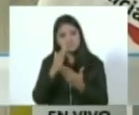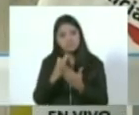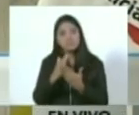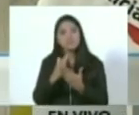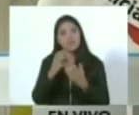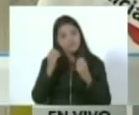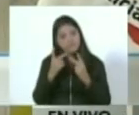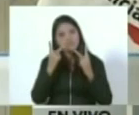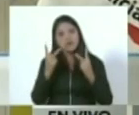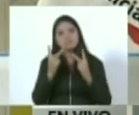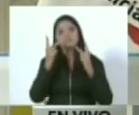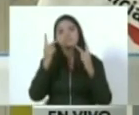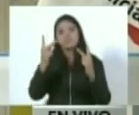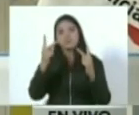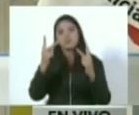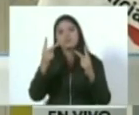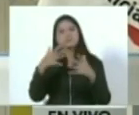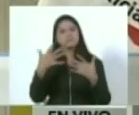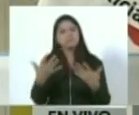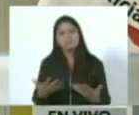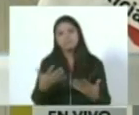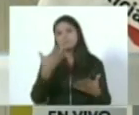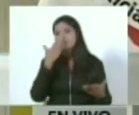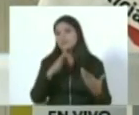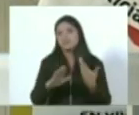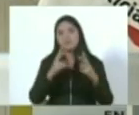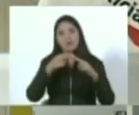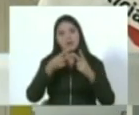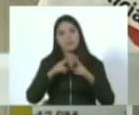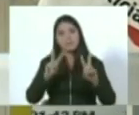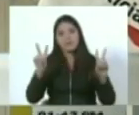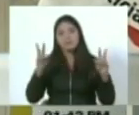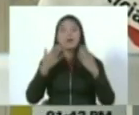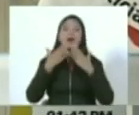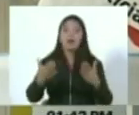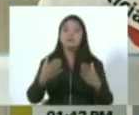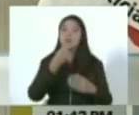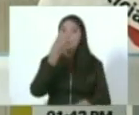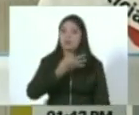Nuestra victoria es y será siempre la paz. Muchas gracias y muy buenas tardes.